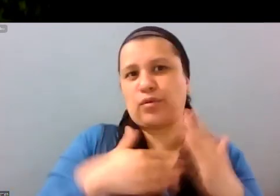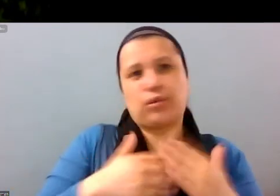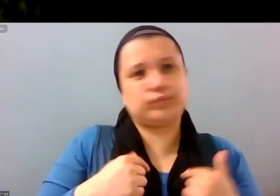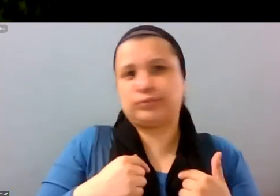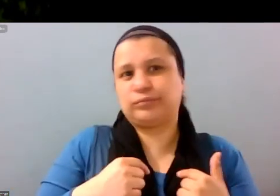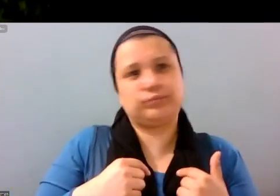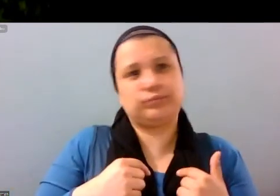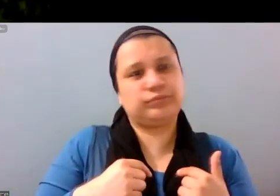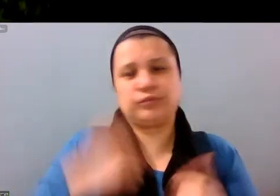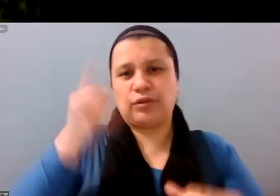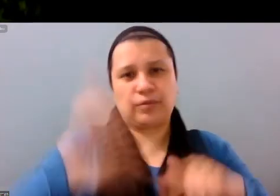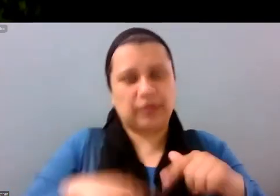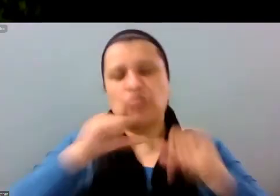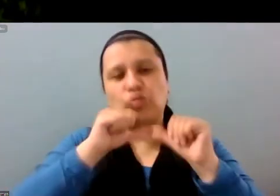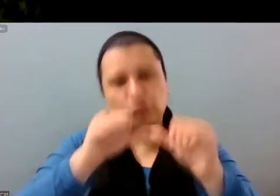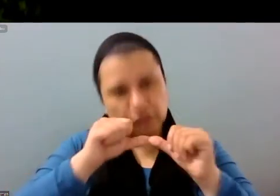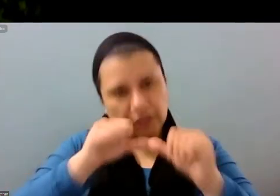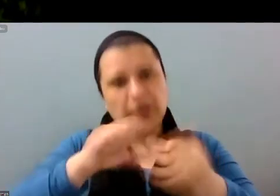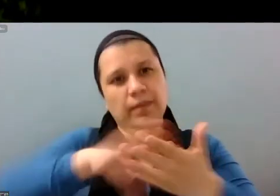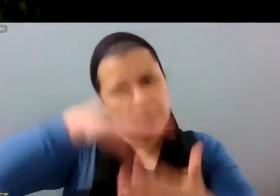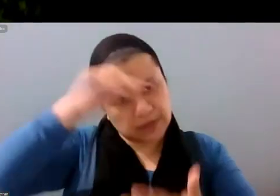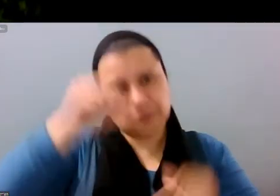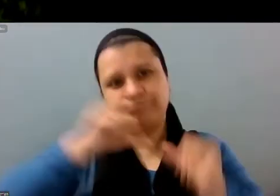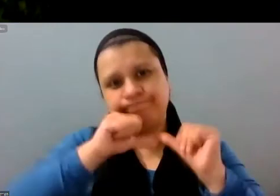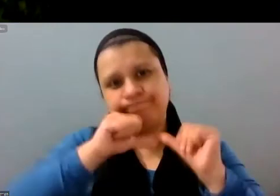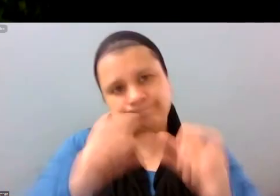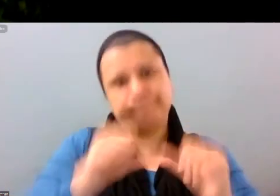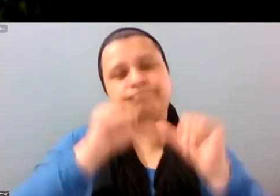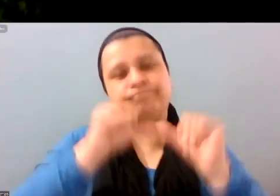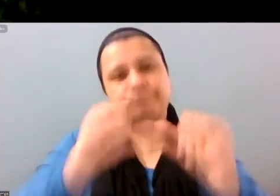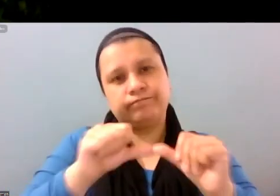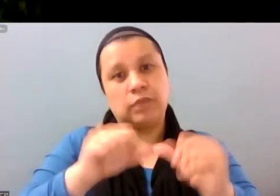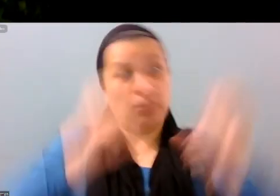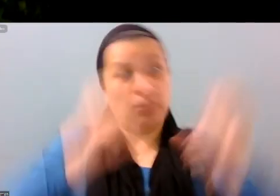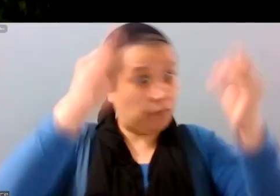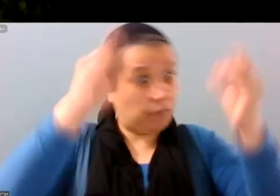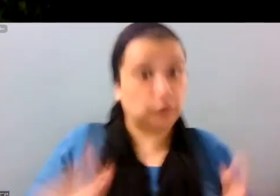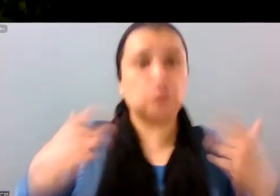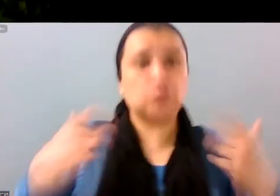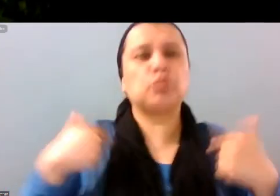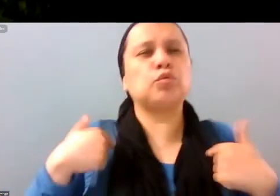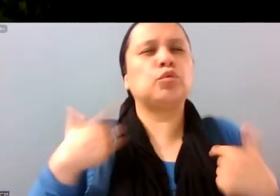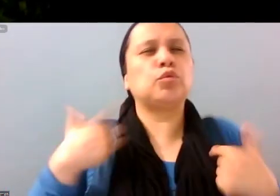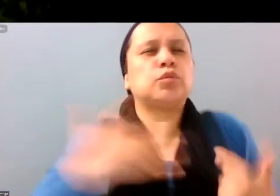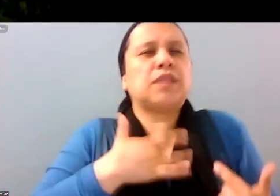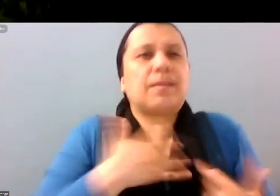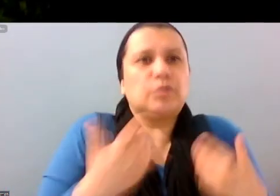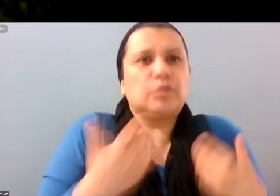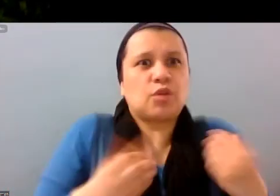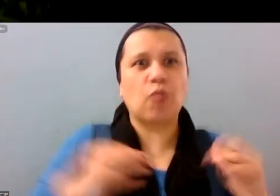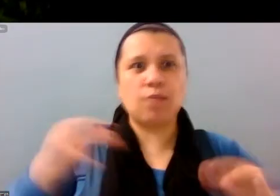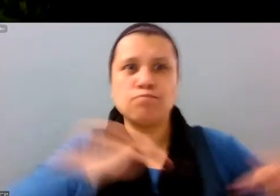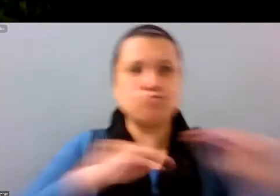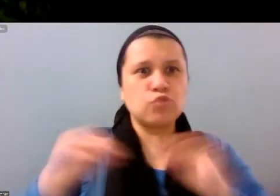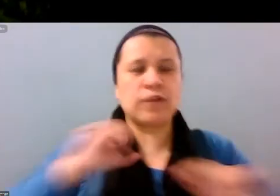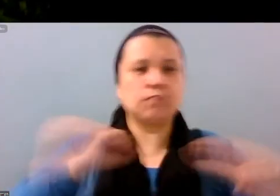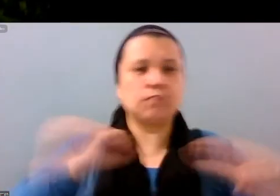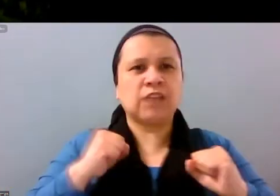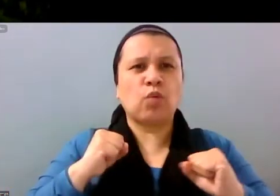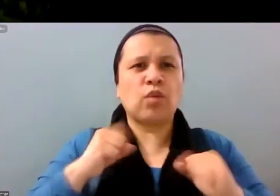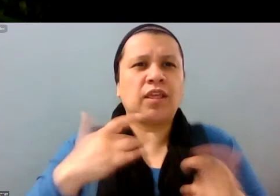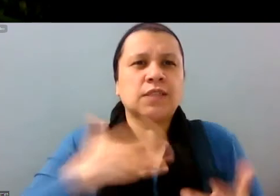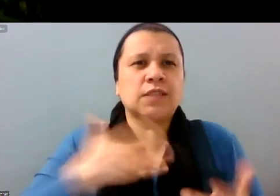estar en un constante proceso de aprendizaje los educadores nos vimos movidos sacudidos y tuvimos